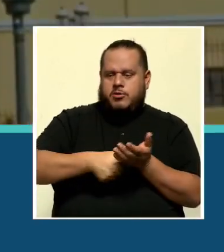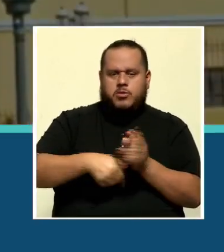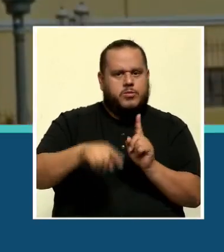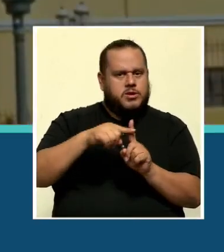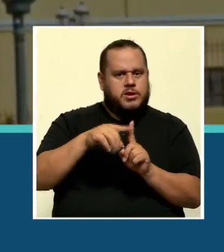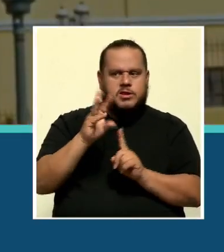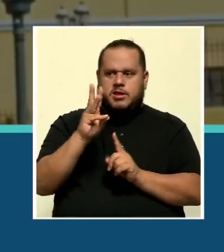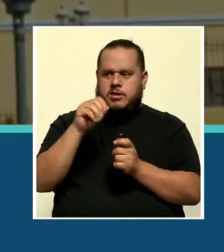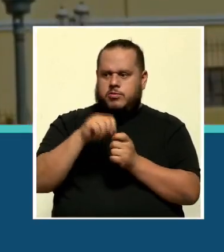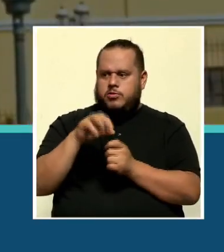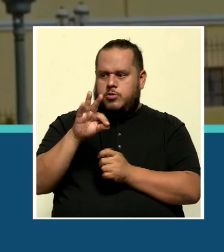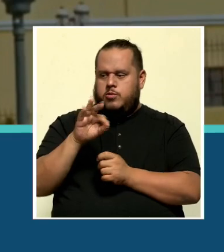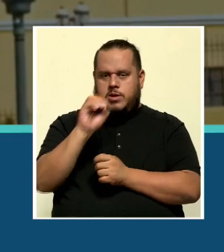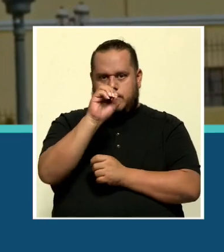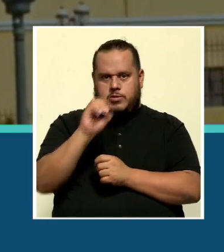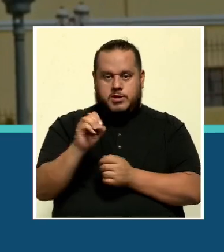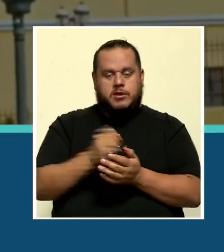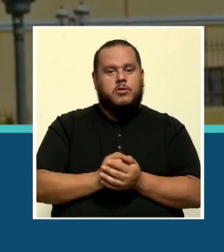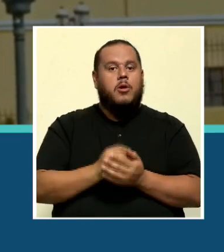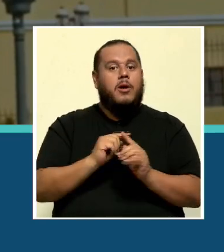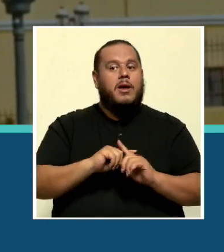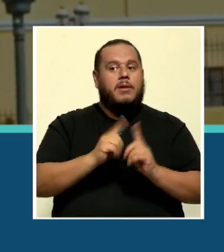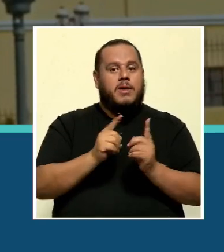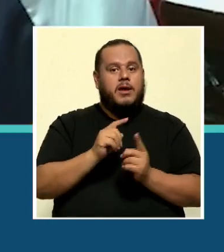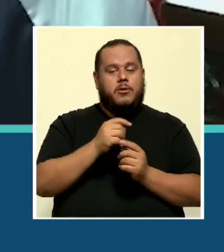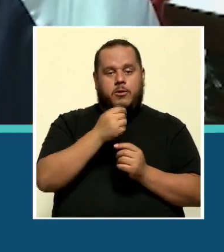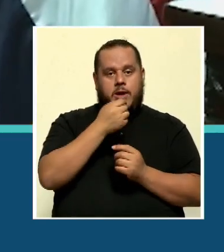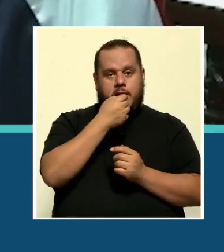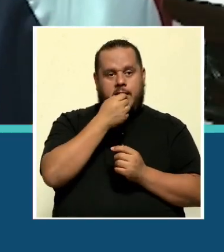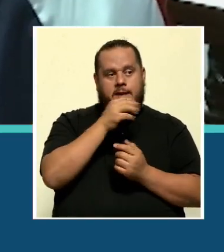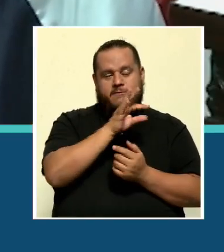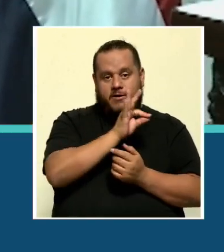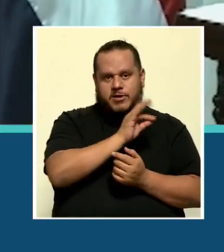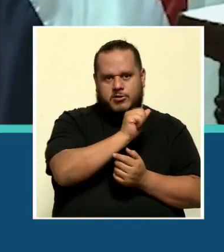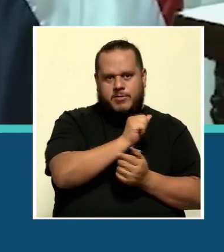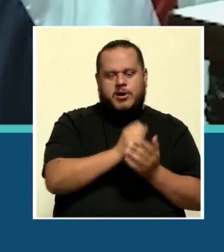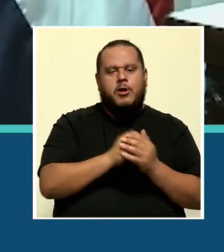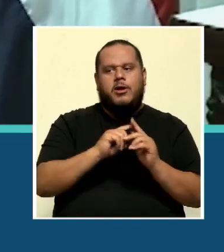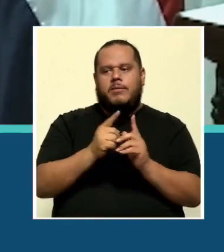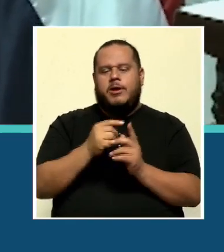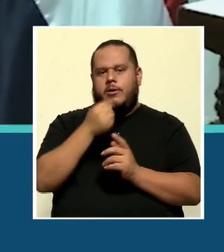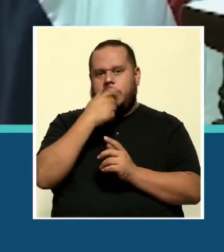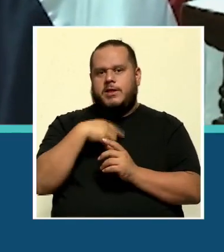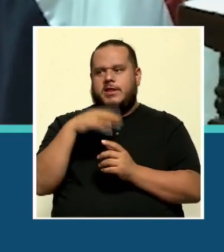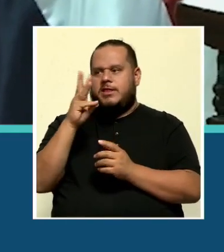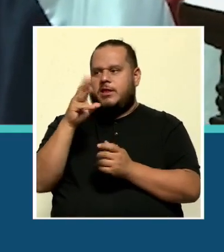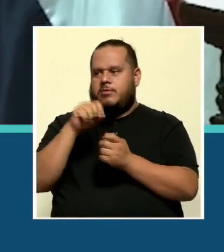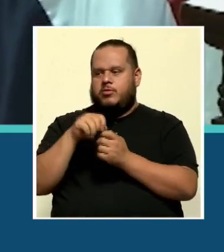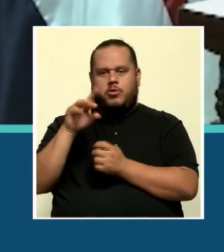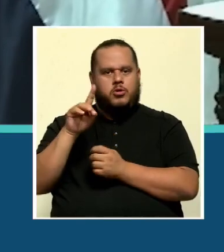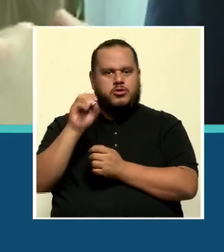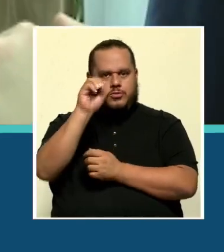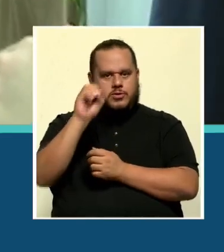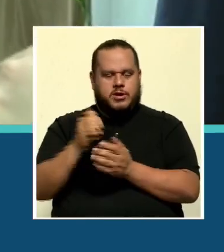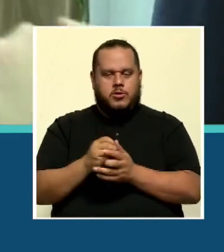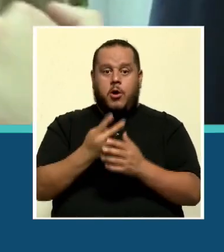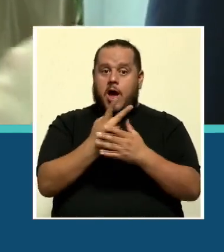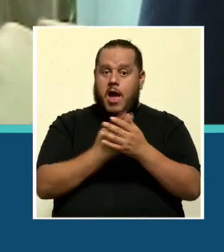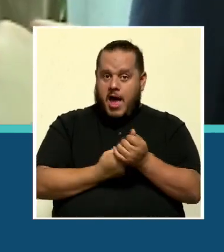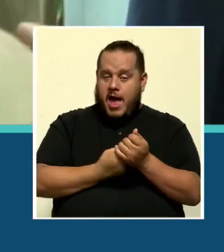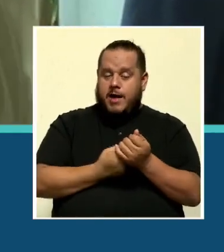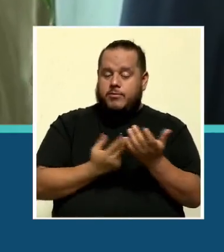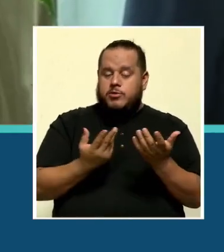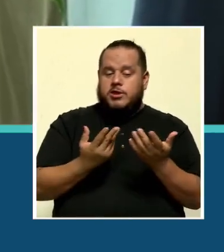del 6.9%, mientras que Villalta mantenía un porcentaje del 6.8%. Ambos